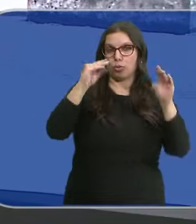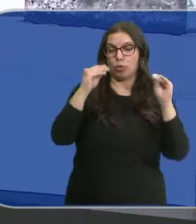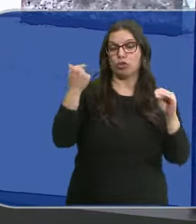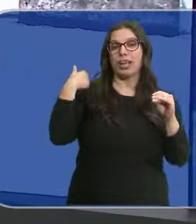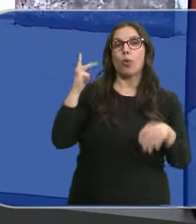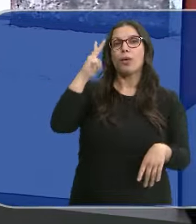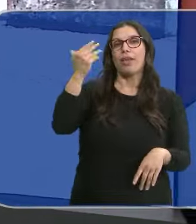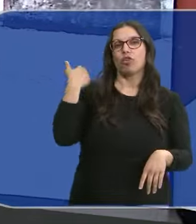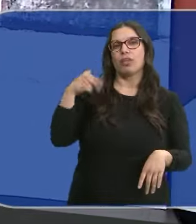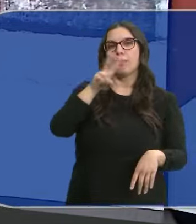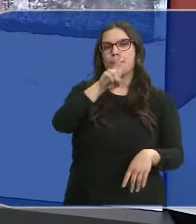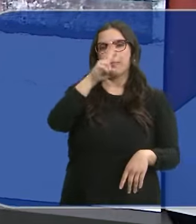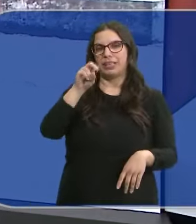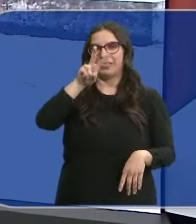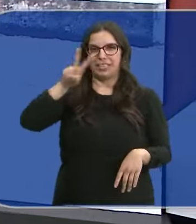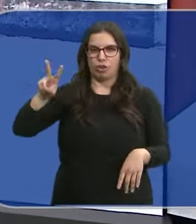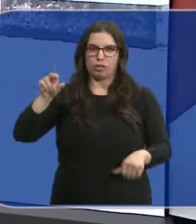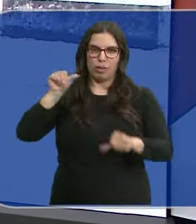2022.